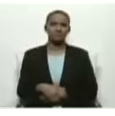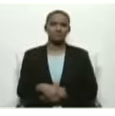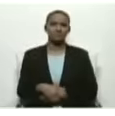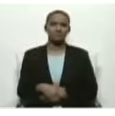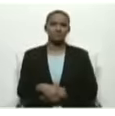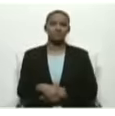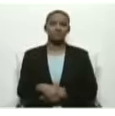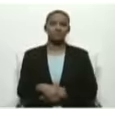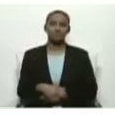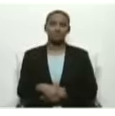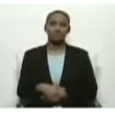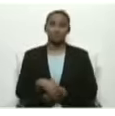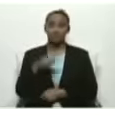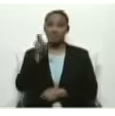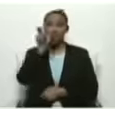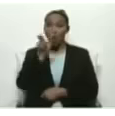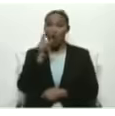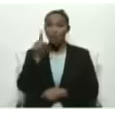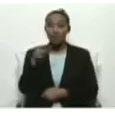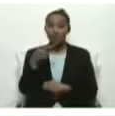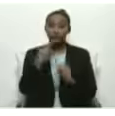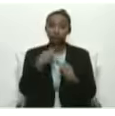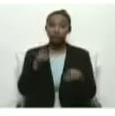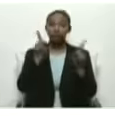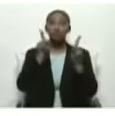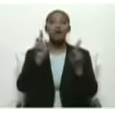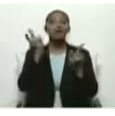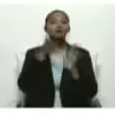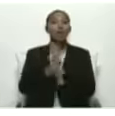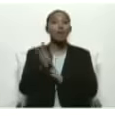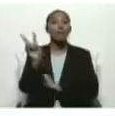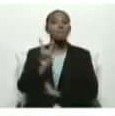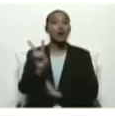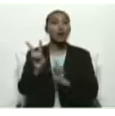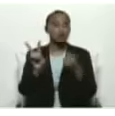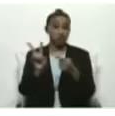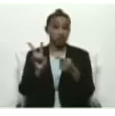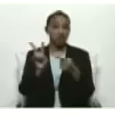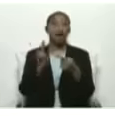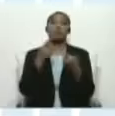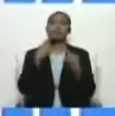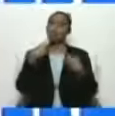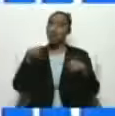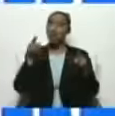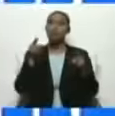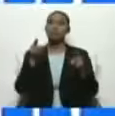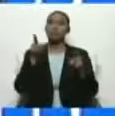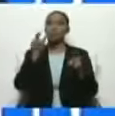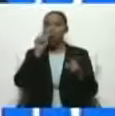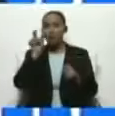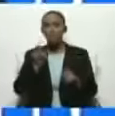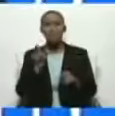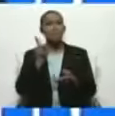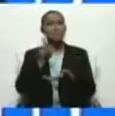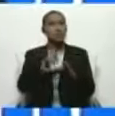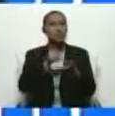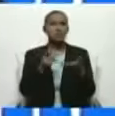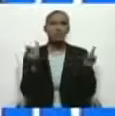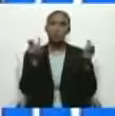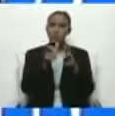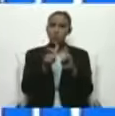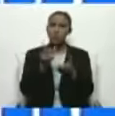Estas son las cosas que este señor dice sobre Venezuela, y le dan foros, y le dan auditorios, y le dan